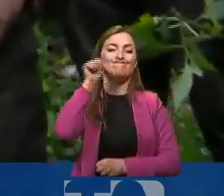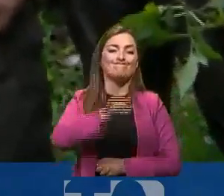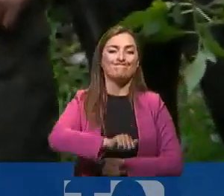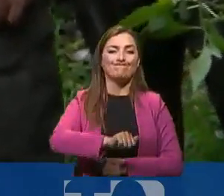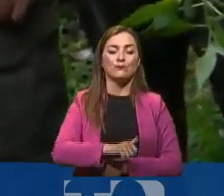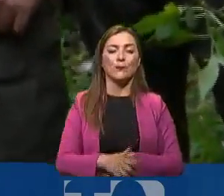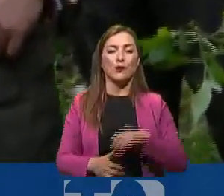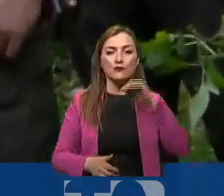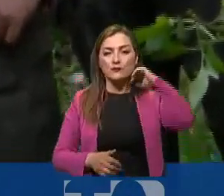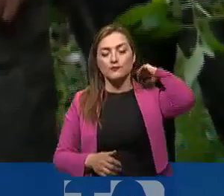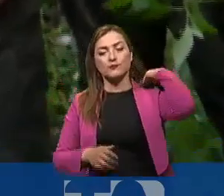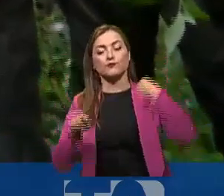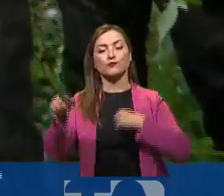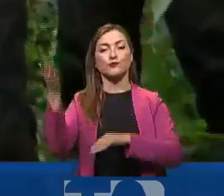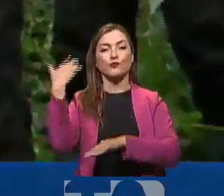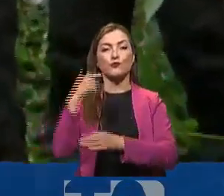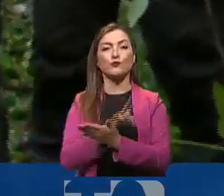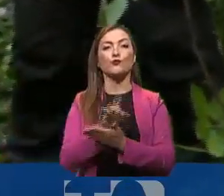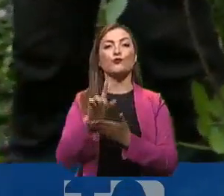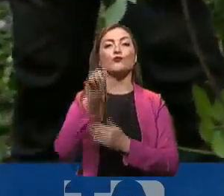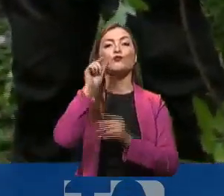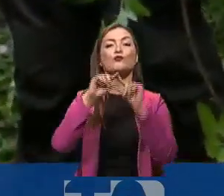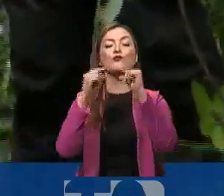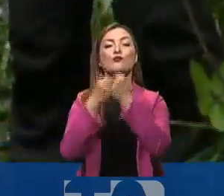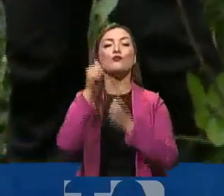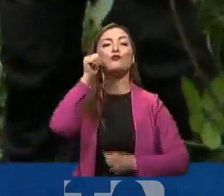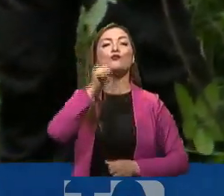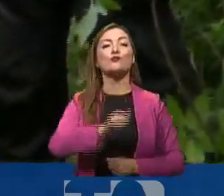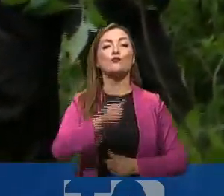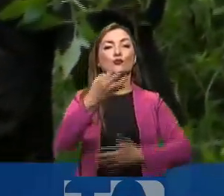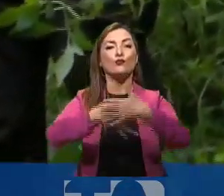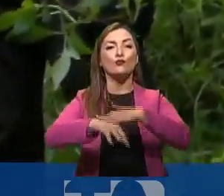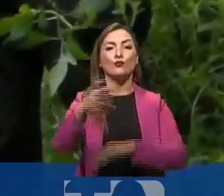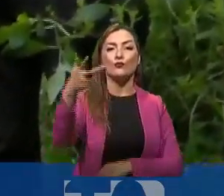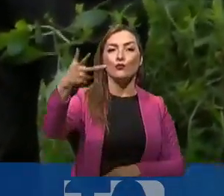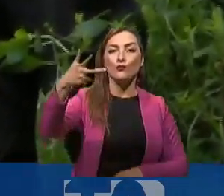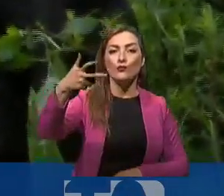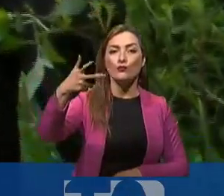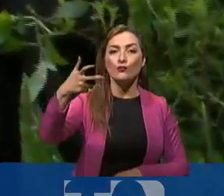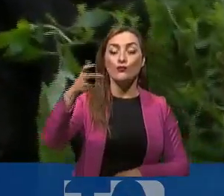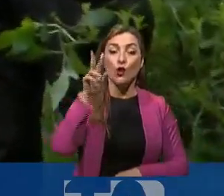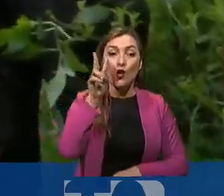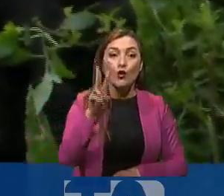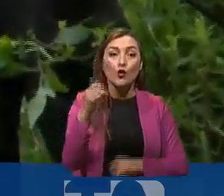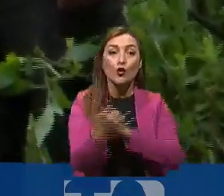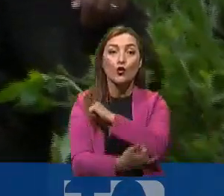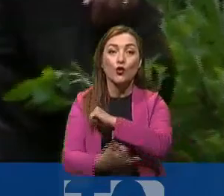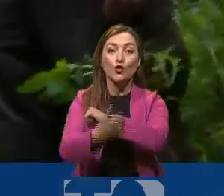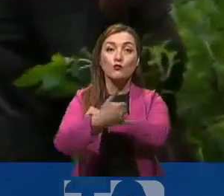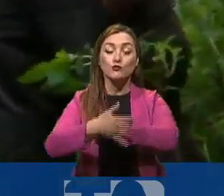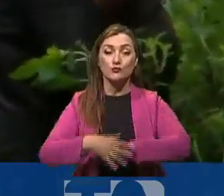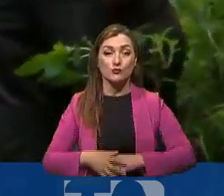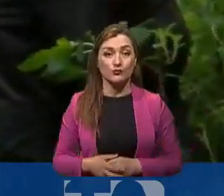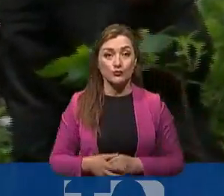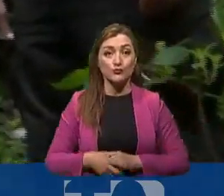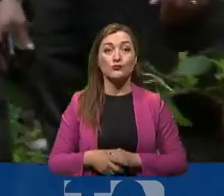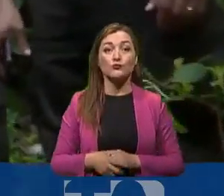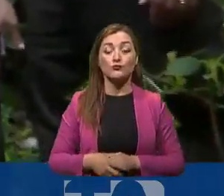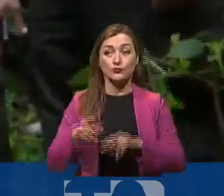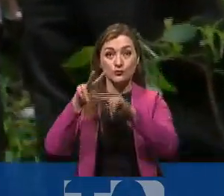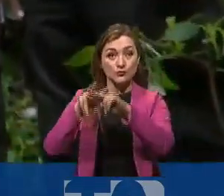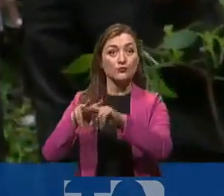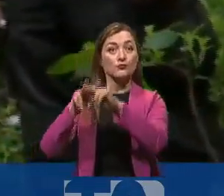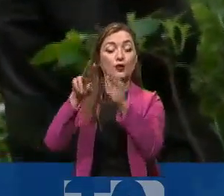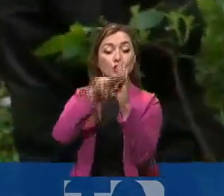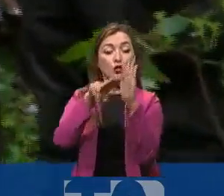tuvimos una banda de delincuentes, de 13 delincuentes, de los cuales 12 eran extranjeros. Entonces hay que hacer una revisión ya a